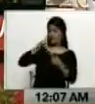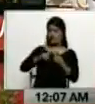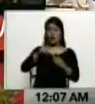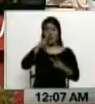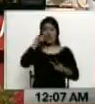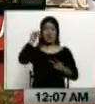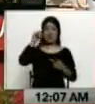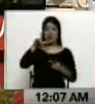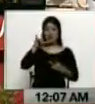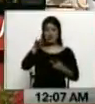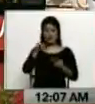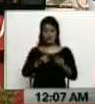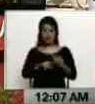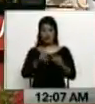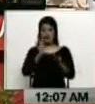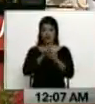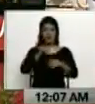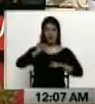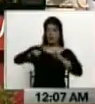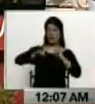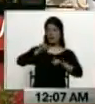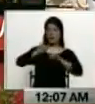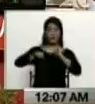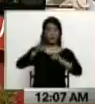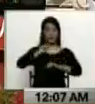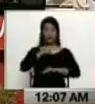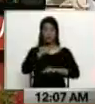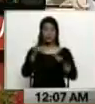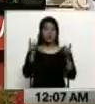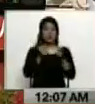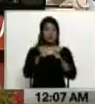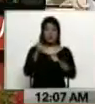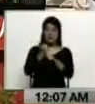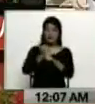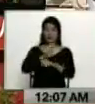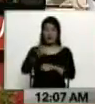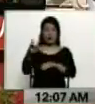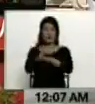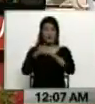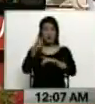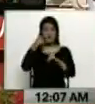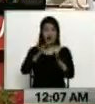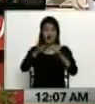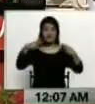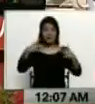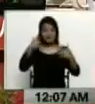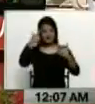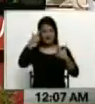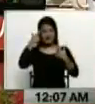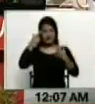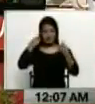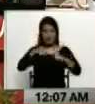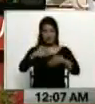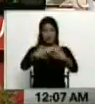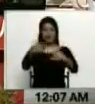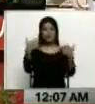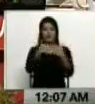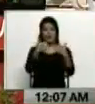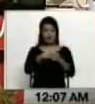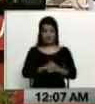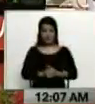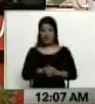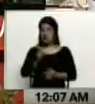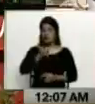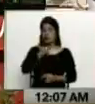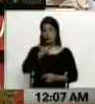al Cheo a lenín despotrica contra cada movimiento que haga el gobierno para esquivar los cañonazos